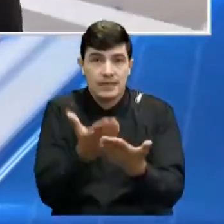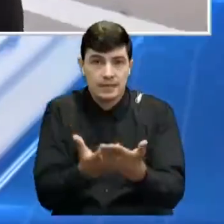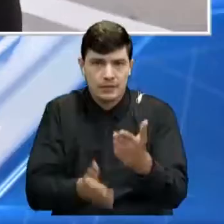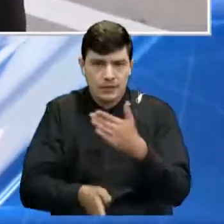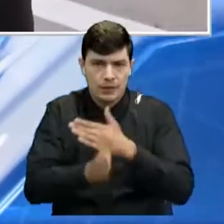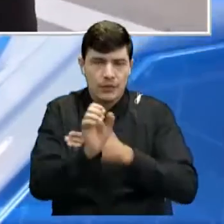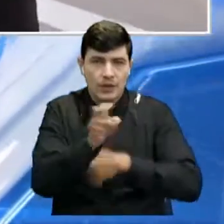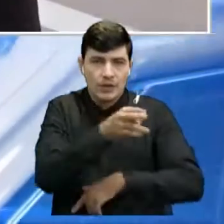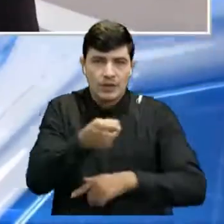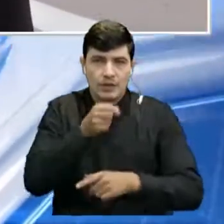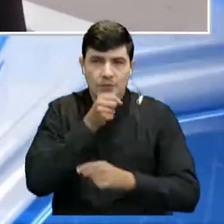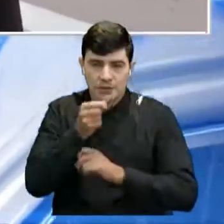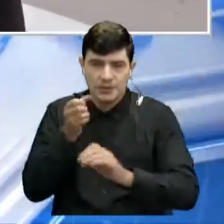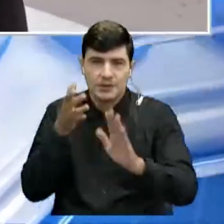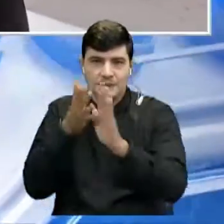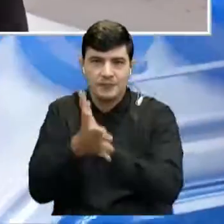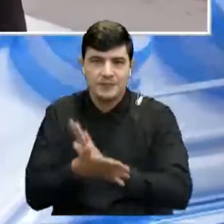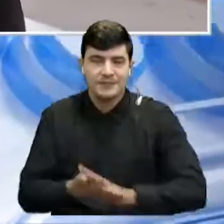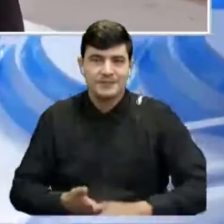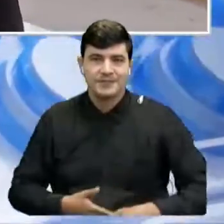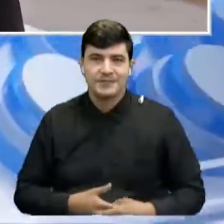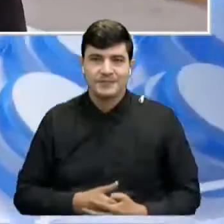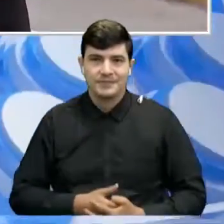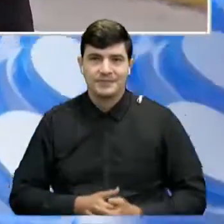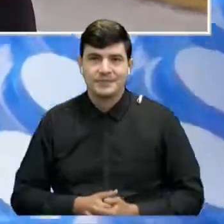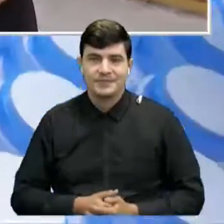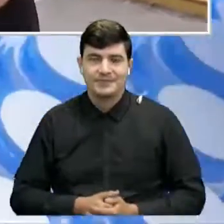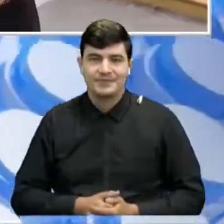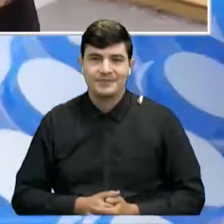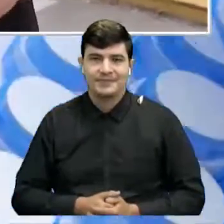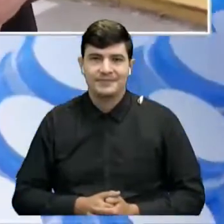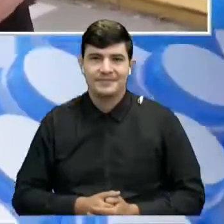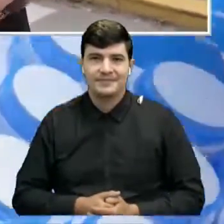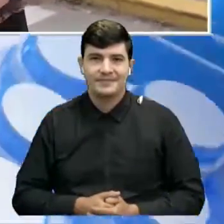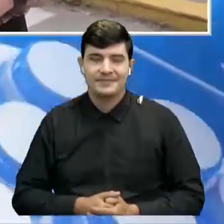estudio. Ustedes tienen más información para Oriente Noticias. Marta Rincón, estamos informando, Sergio.